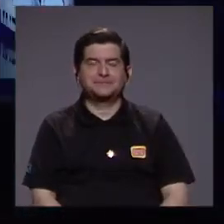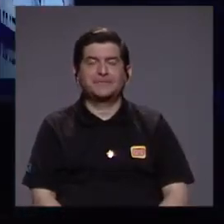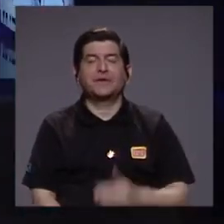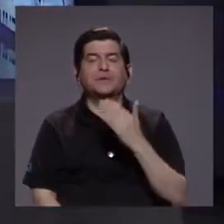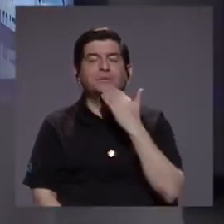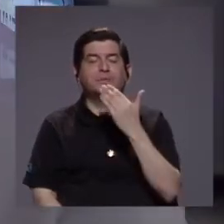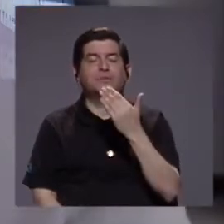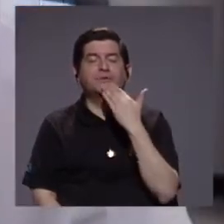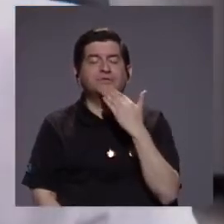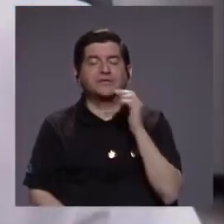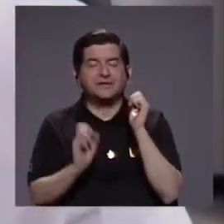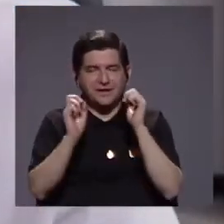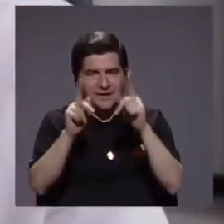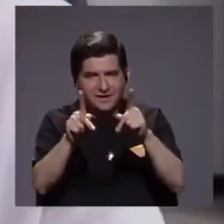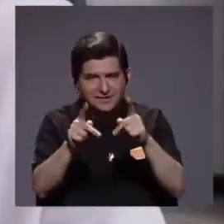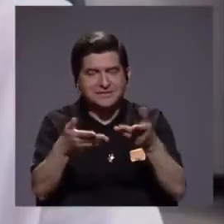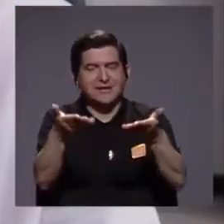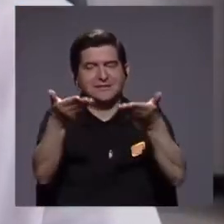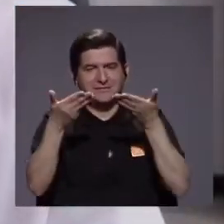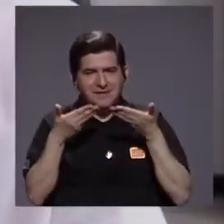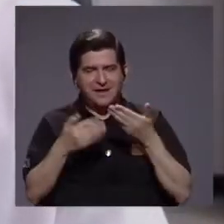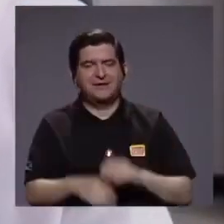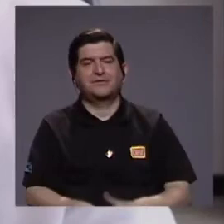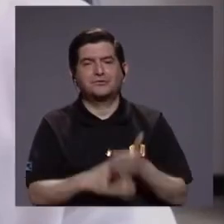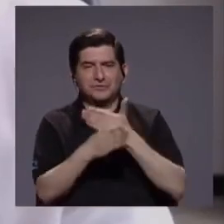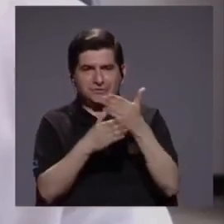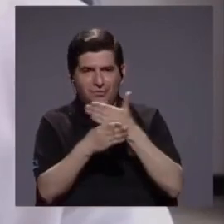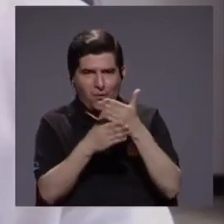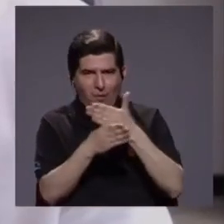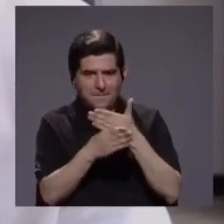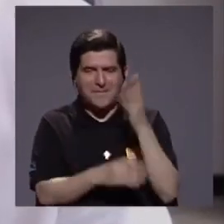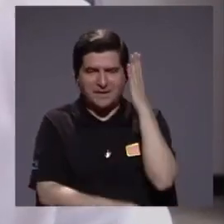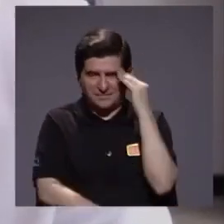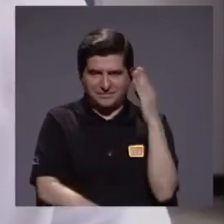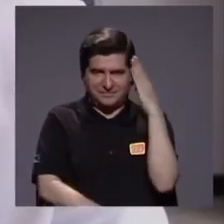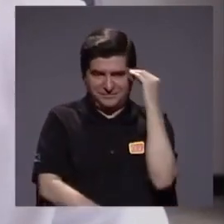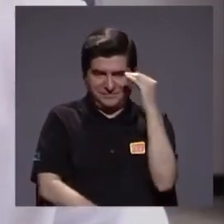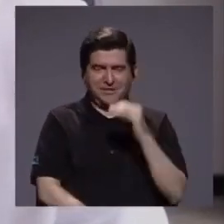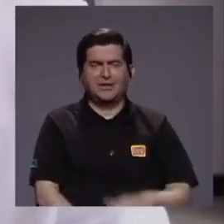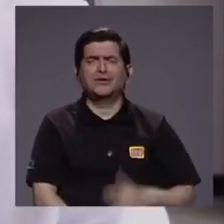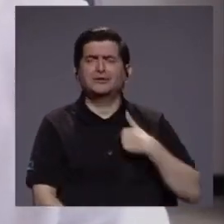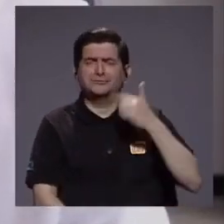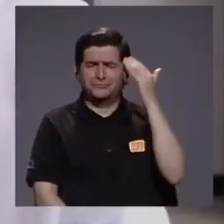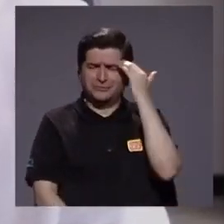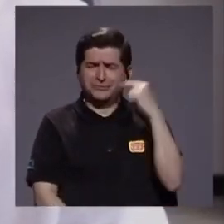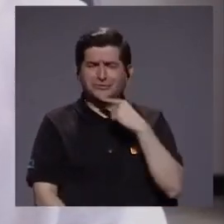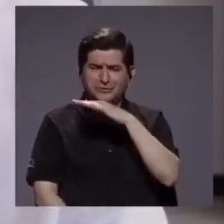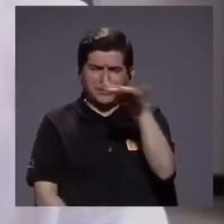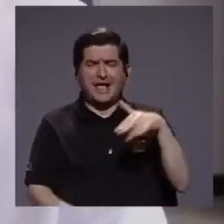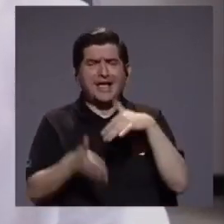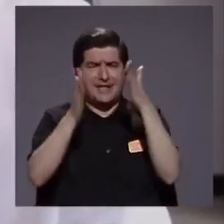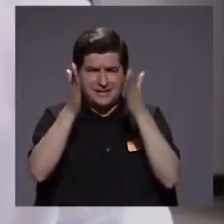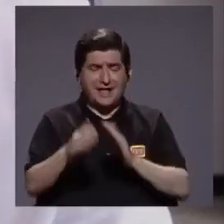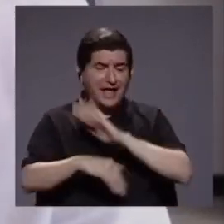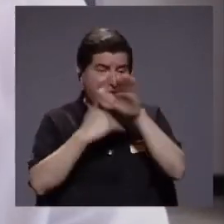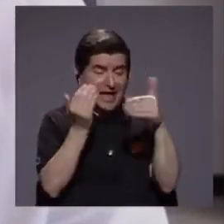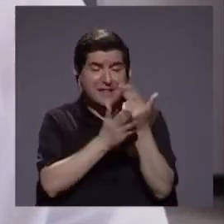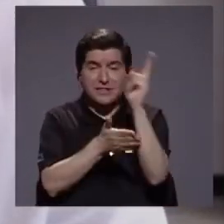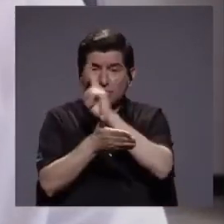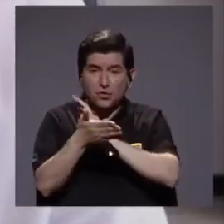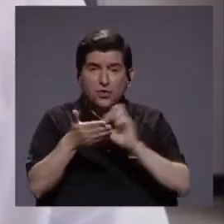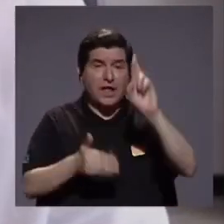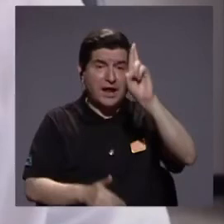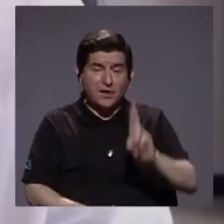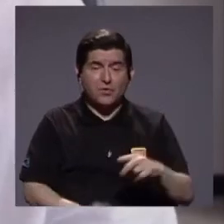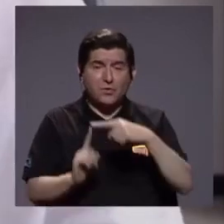Agradezco mucho este espacio que nos han generado para poder compartir nuestras experiencias. Conozco la realidad estudiantil en toda la Universidad de Costa